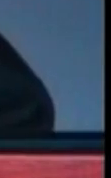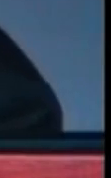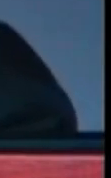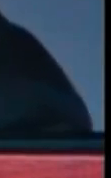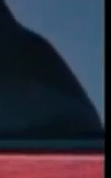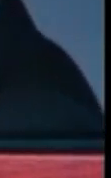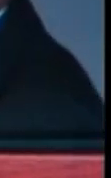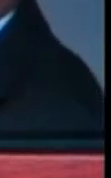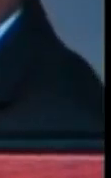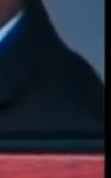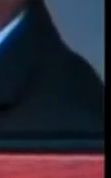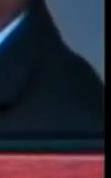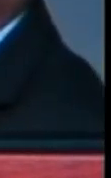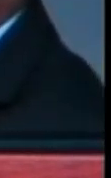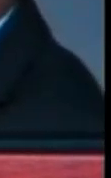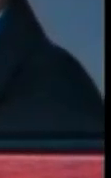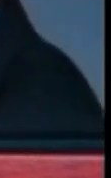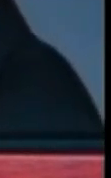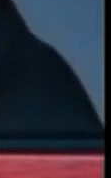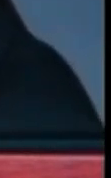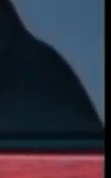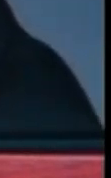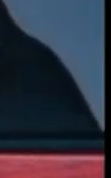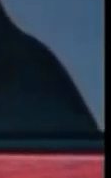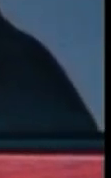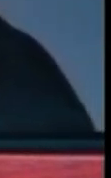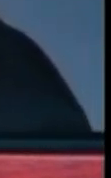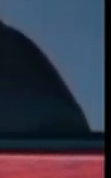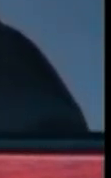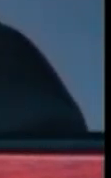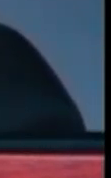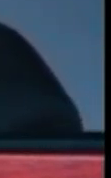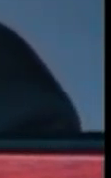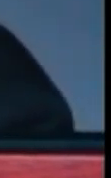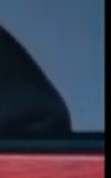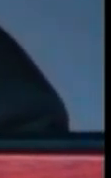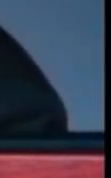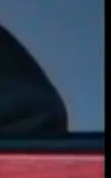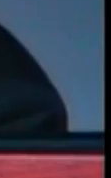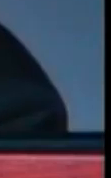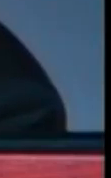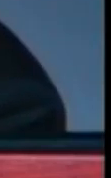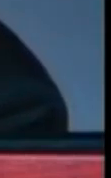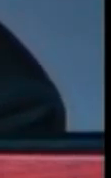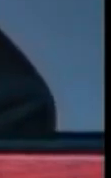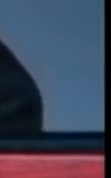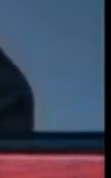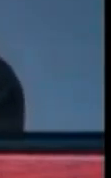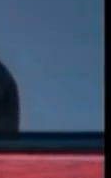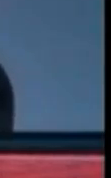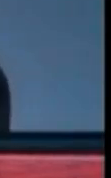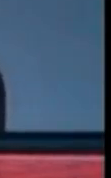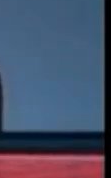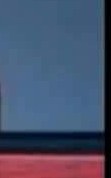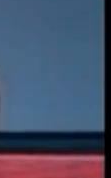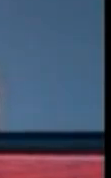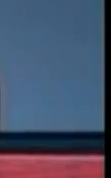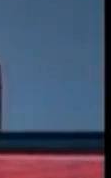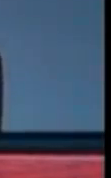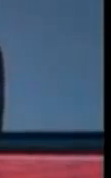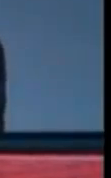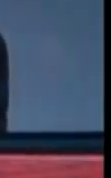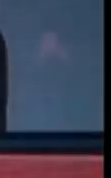entendida como nos la hace entender la vertiente de la inclusión y de la ética. Y ahí es donde se produce la transformación. Claro que se